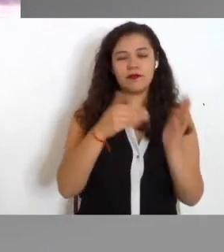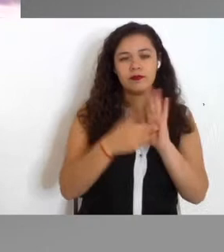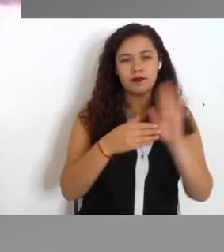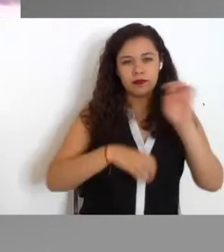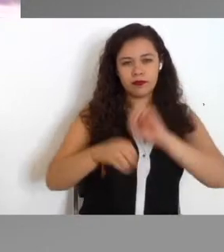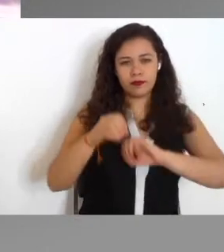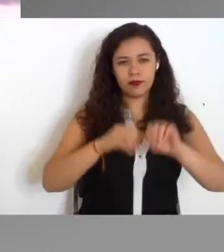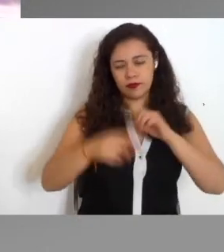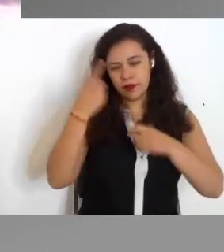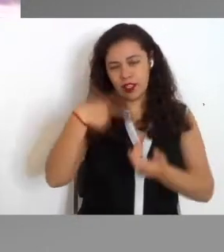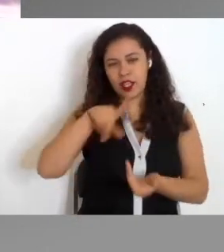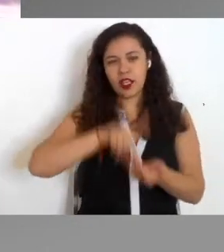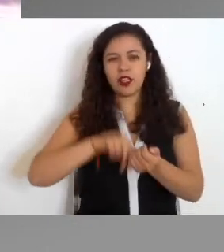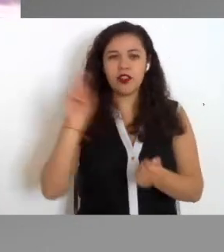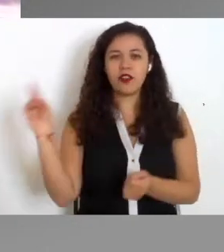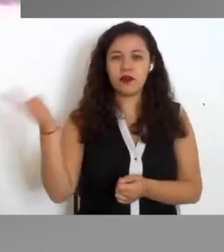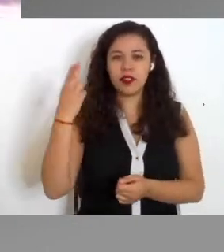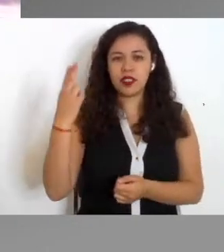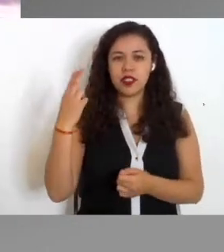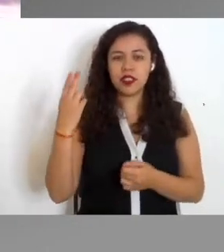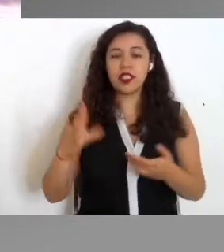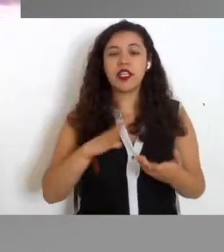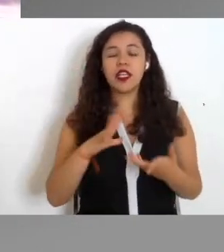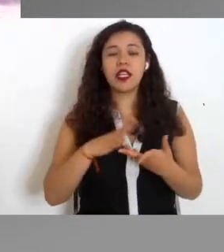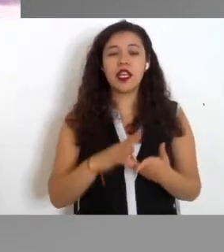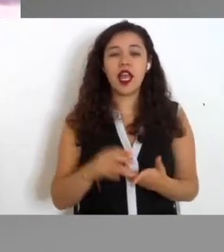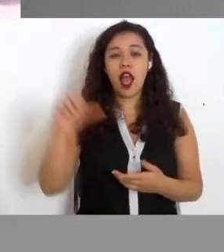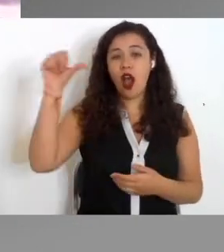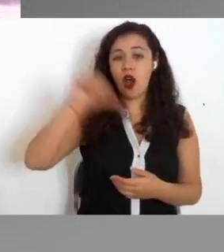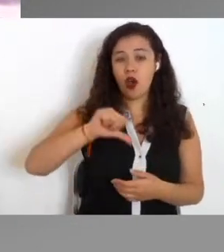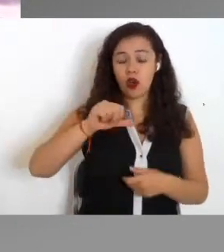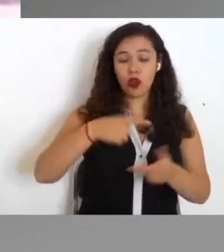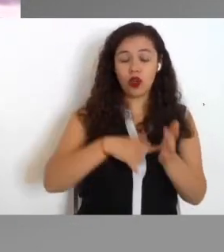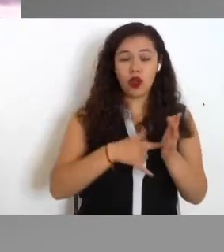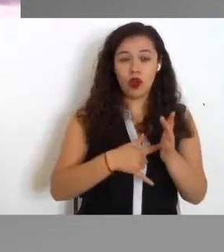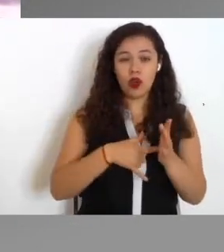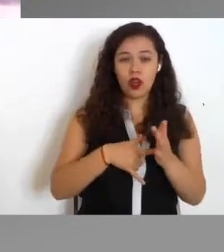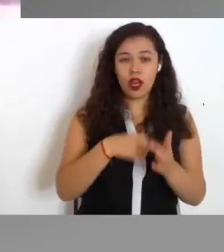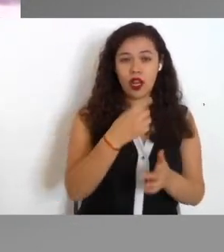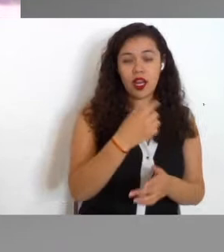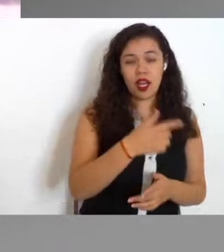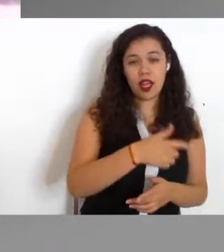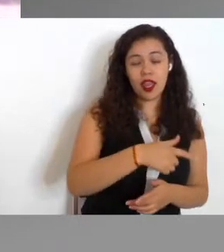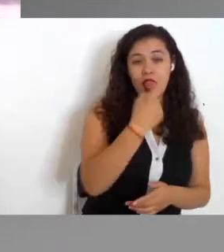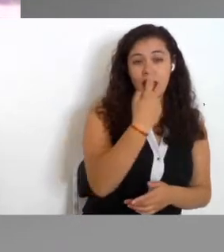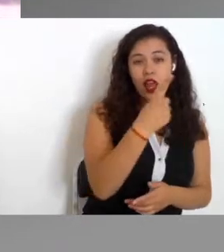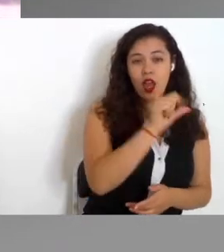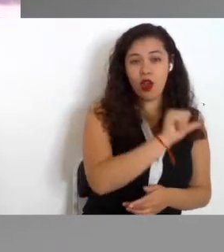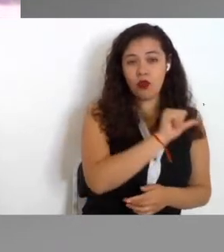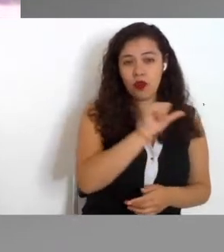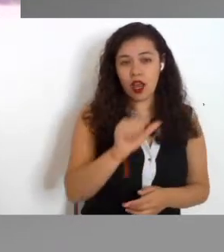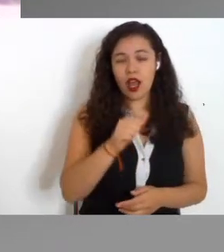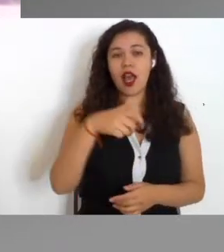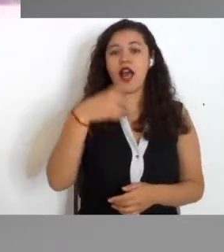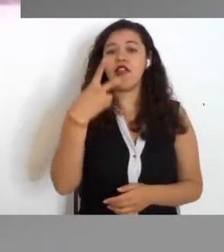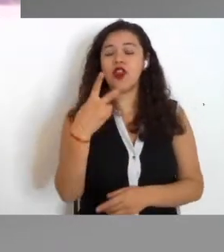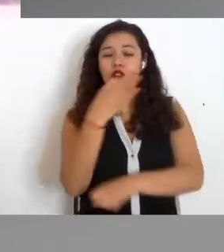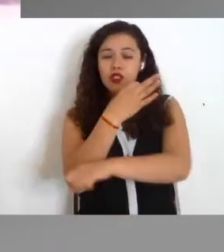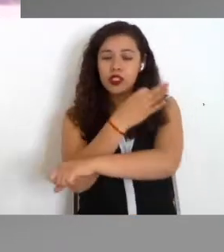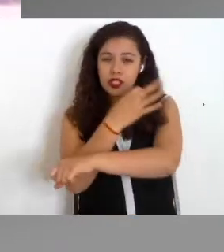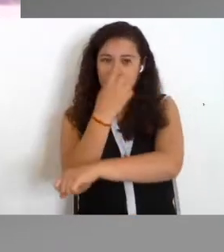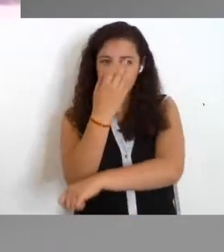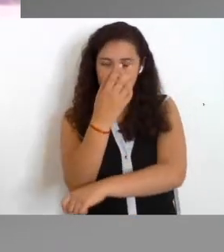las Universidades y que se encuentra programada para el día de hoy de las 13 horas a las 14:30. Y no olviden